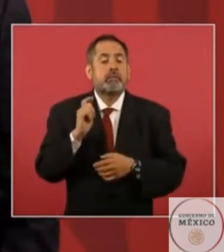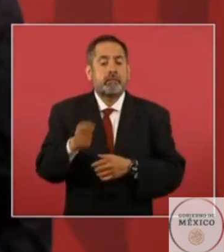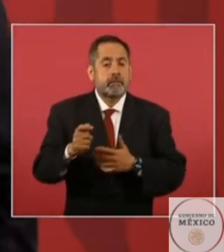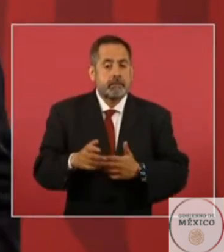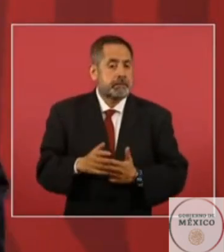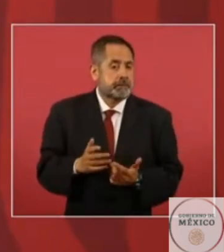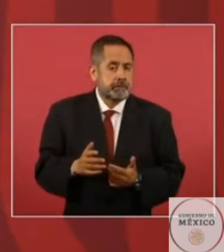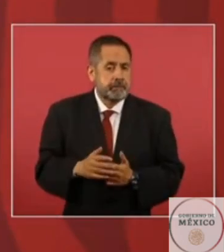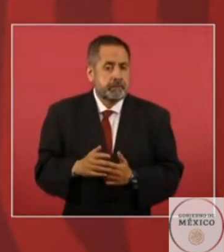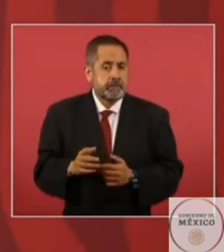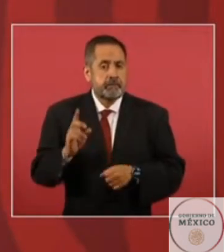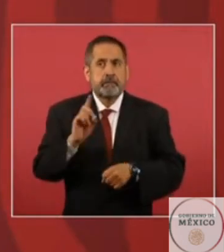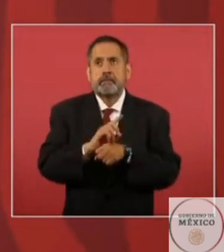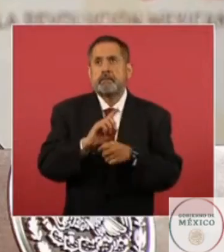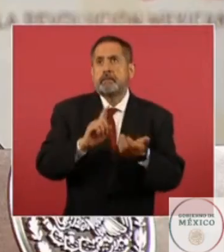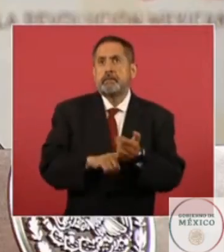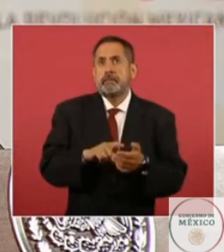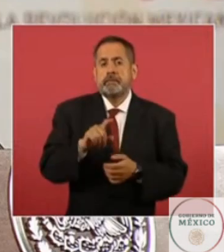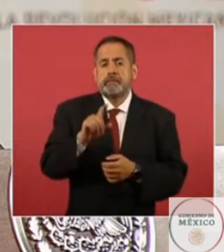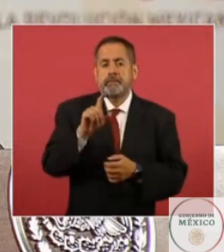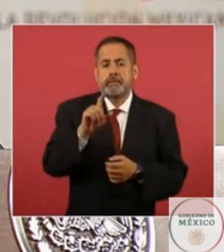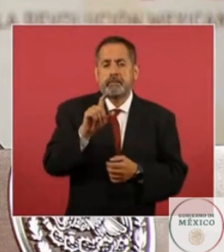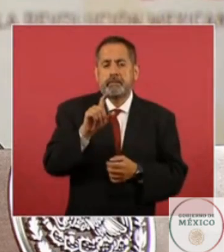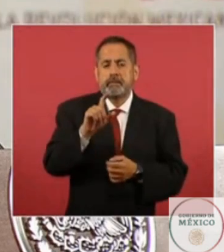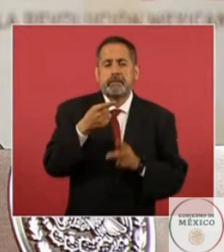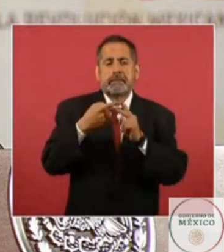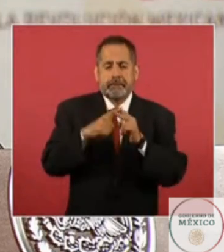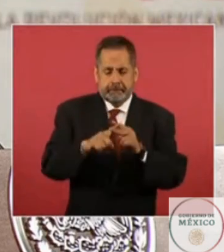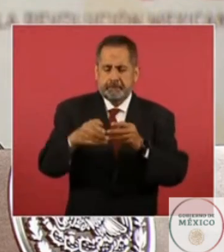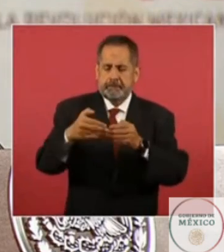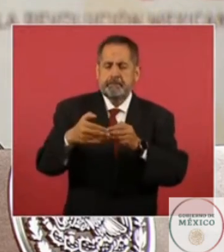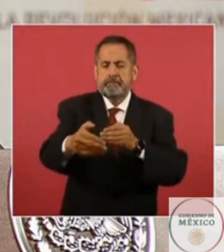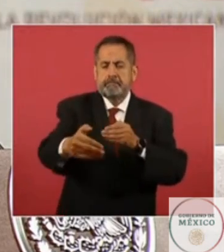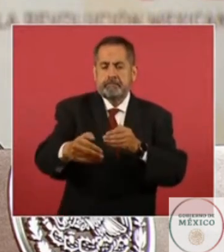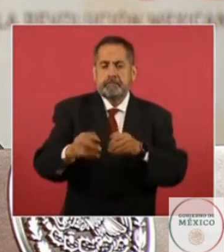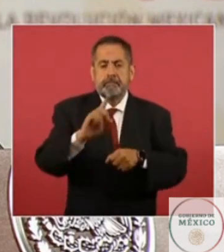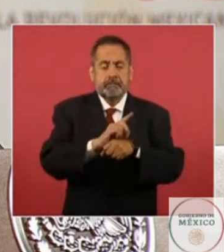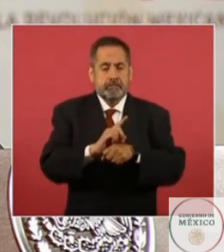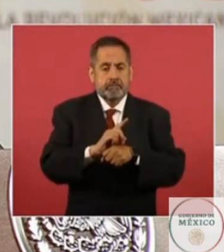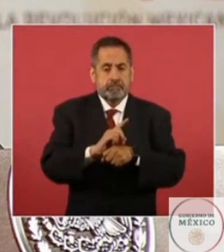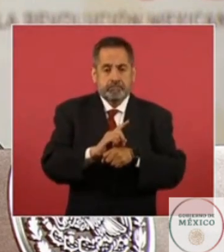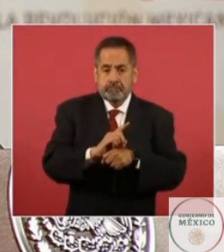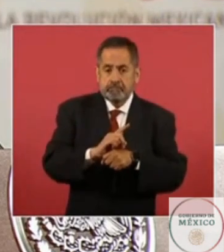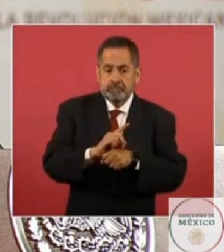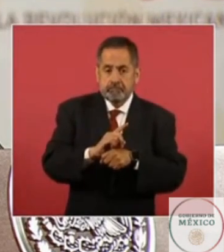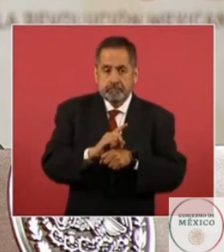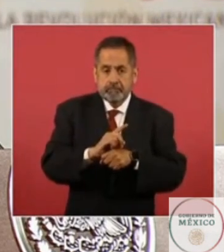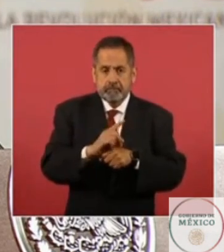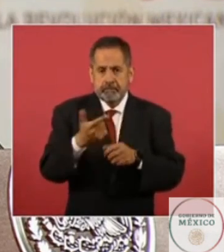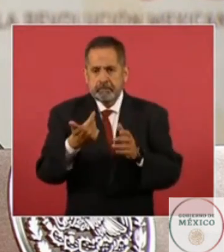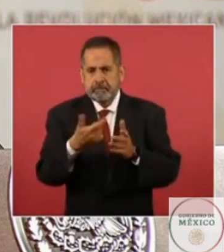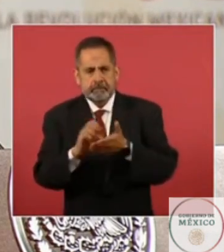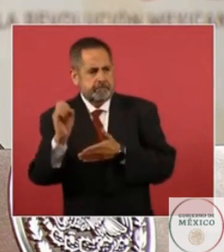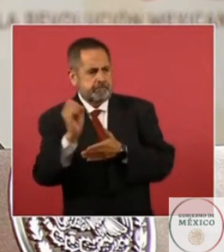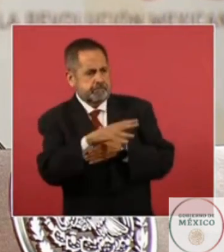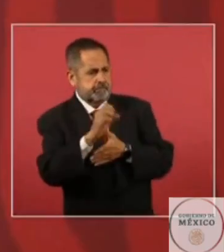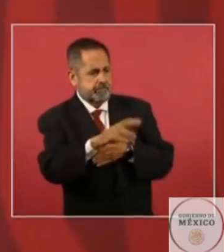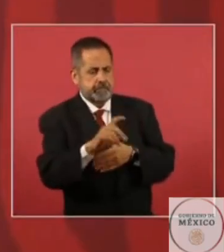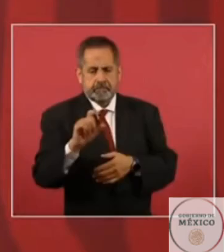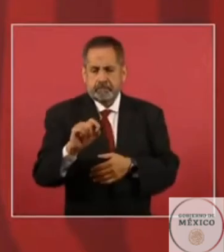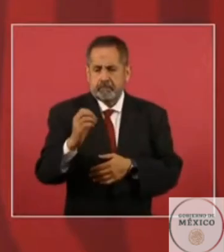presentada formalmente por la Unidad de Inteligencia Financiera. Es el artículo 400B